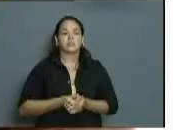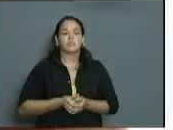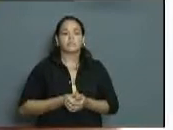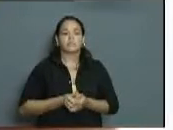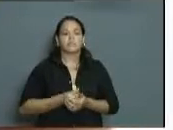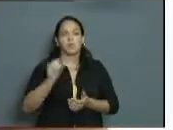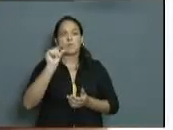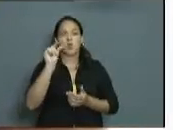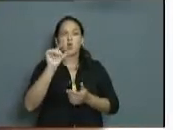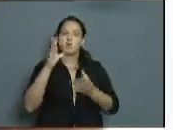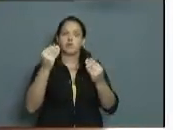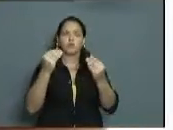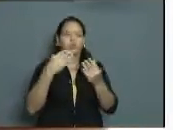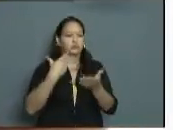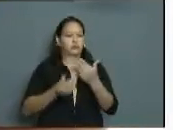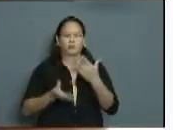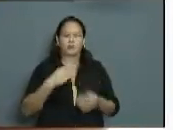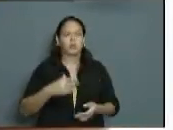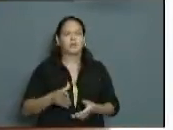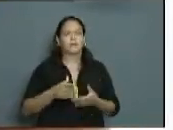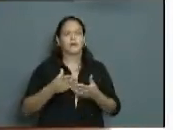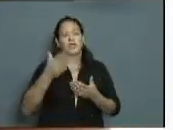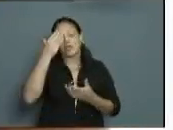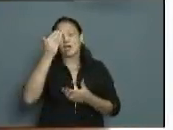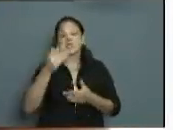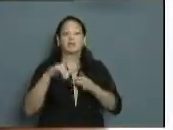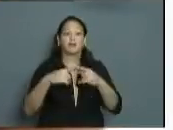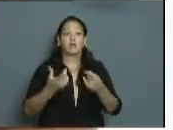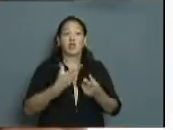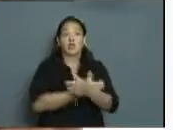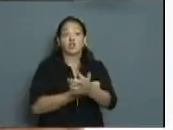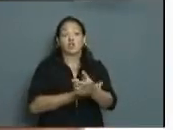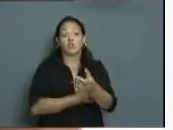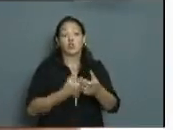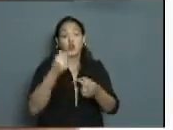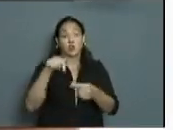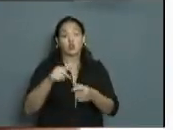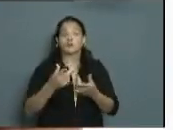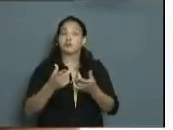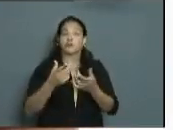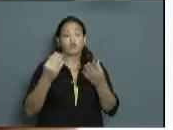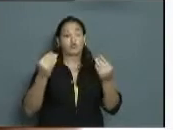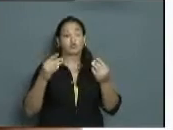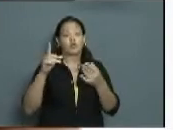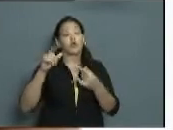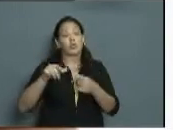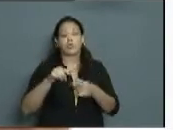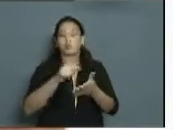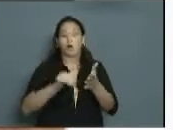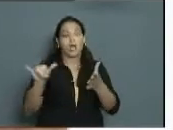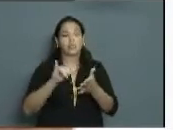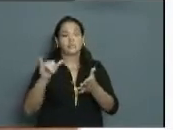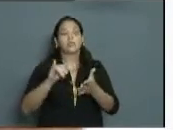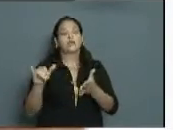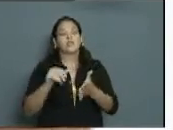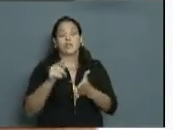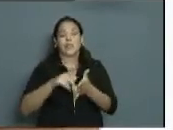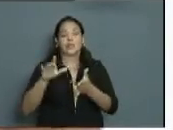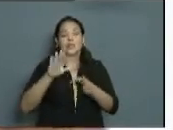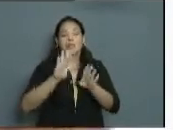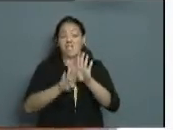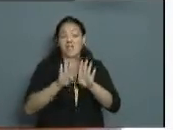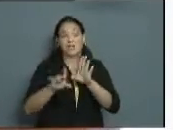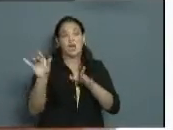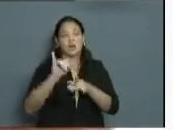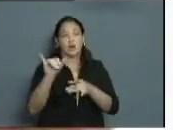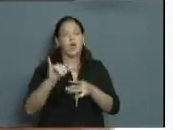tiene. Agradecemos todas las donaciones que nos ha hecho. Hoy nos ha hecho la donación la TRD, pero hemos recibido donaciones de la